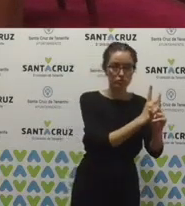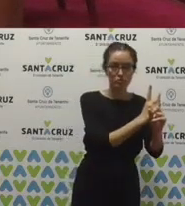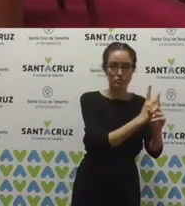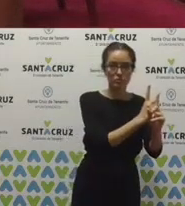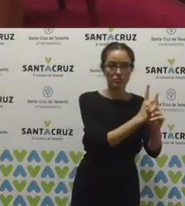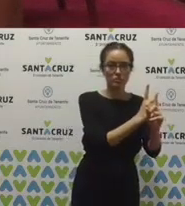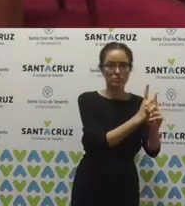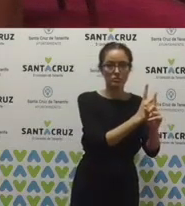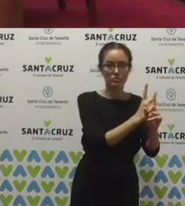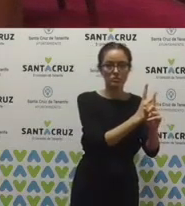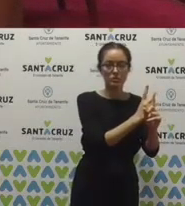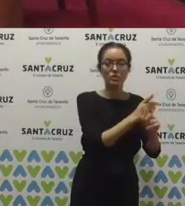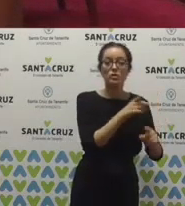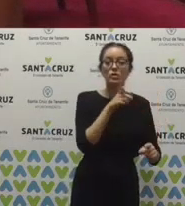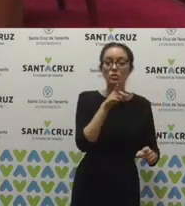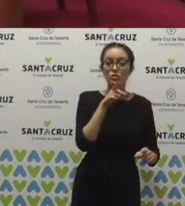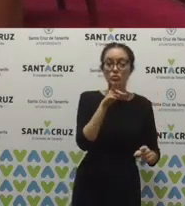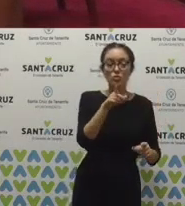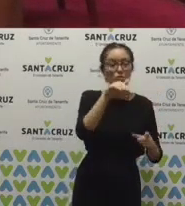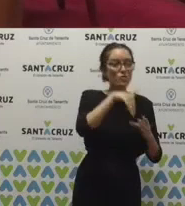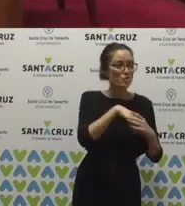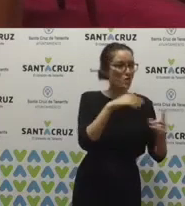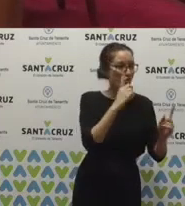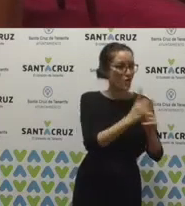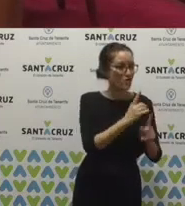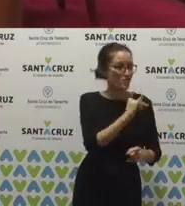estás votando en contra don juan jose